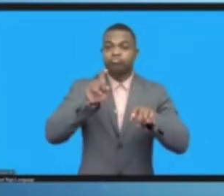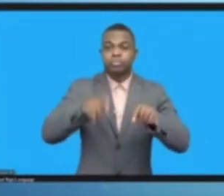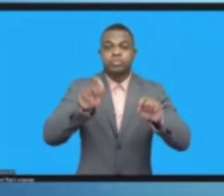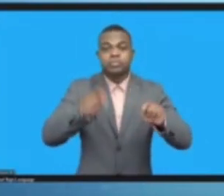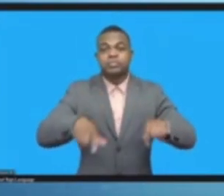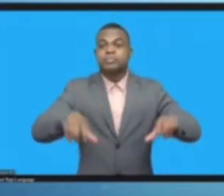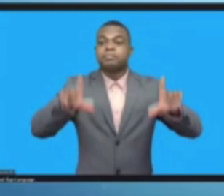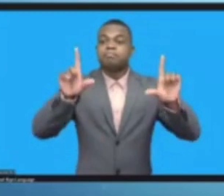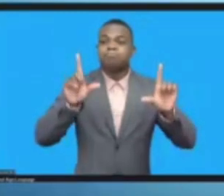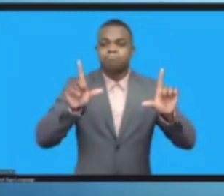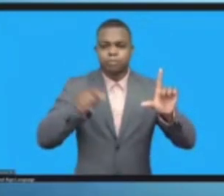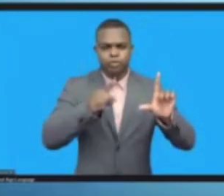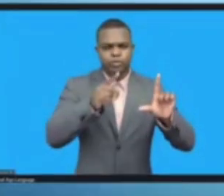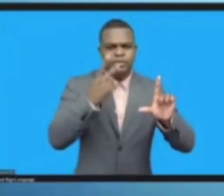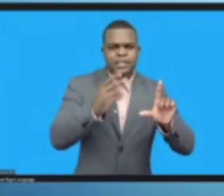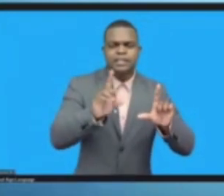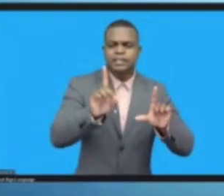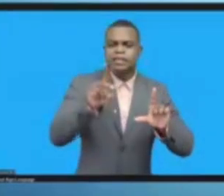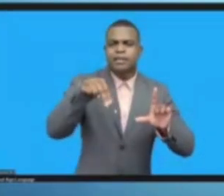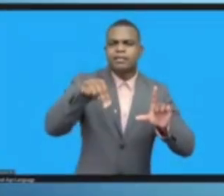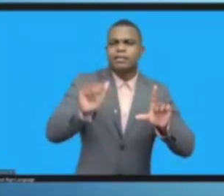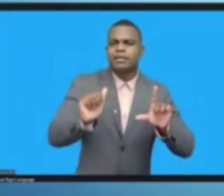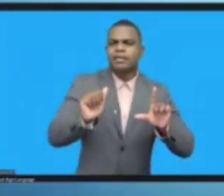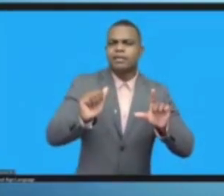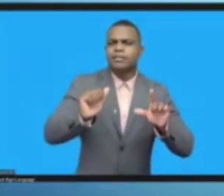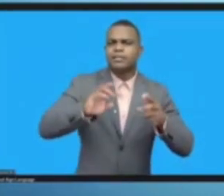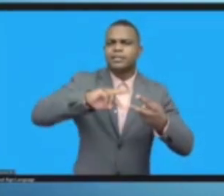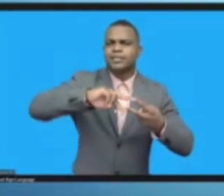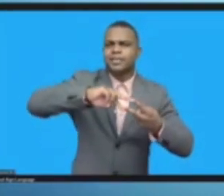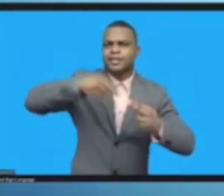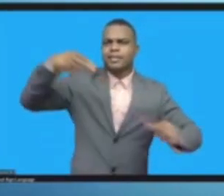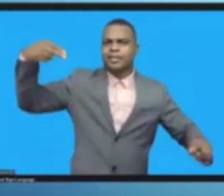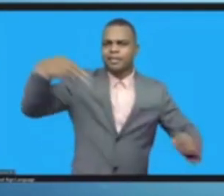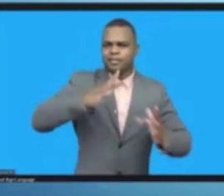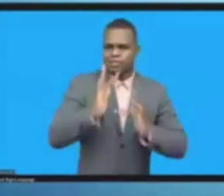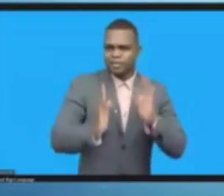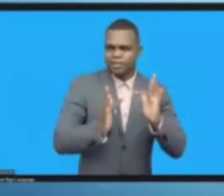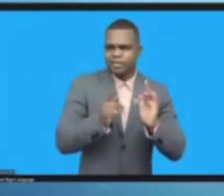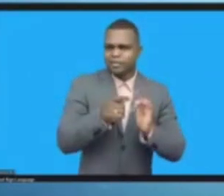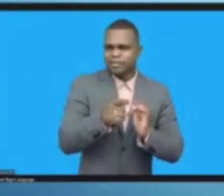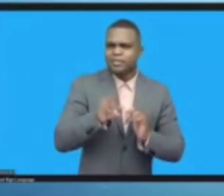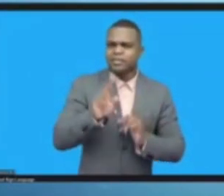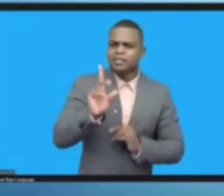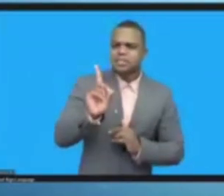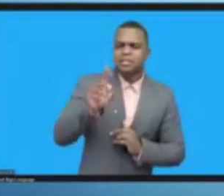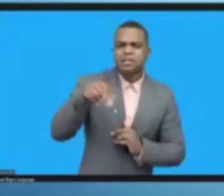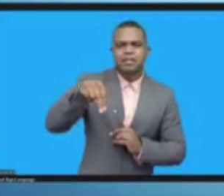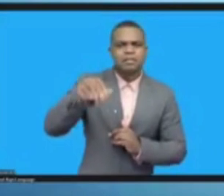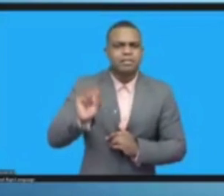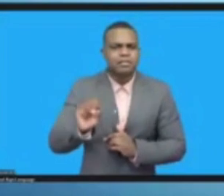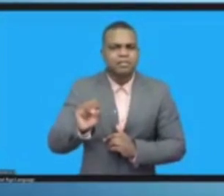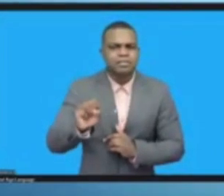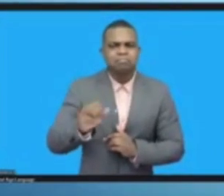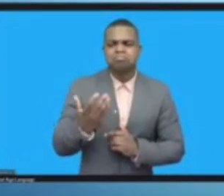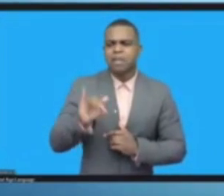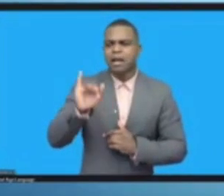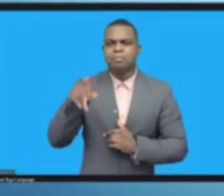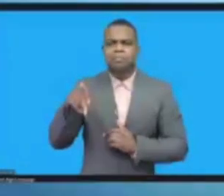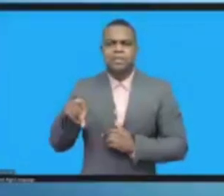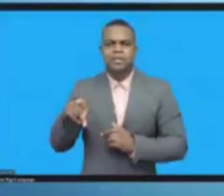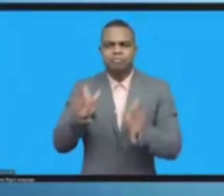pensamos que estamos en internet quizás terminemos en la computadora algunas personas salimos de internet que estamos en otro lugar